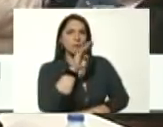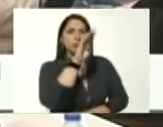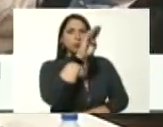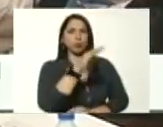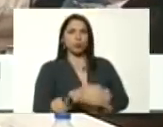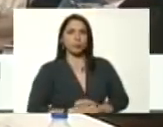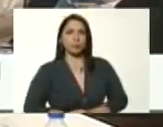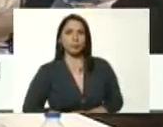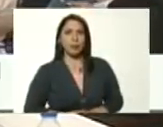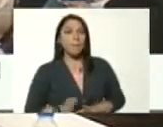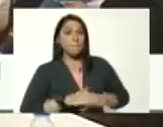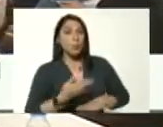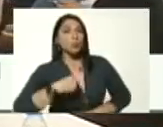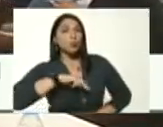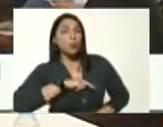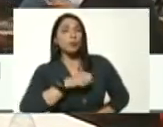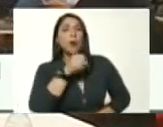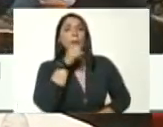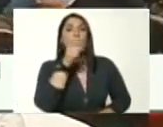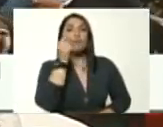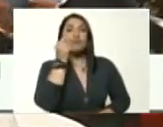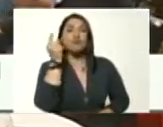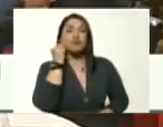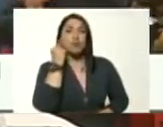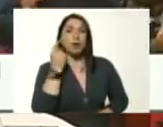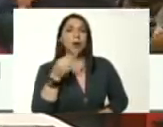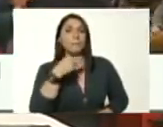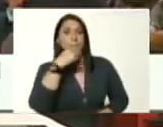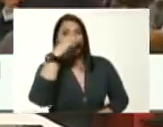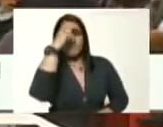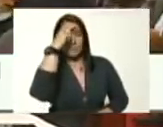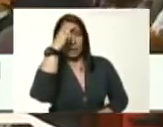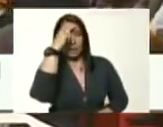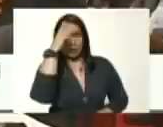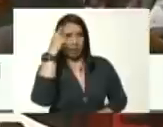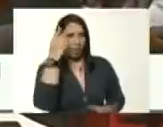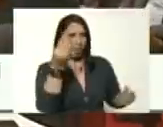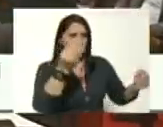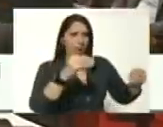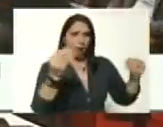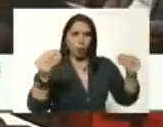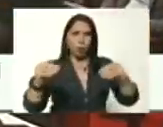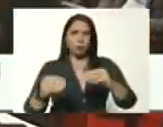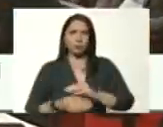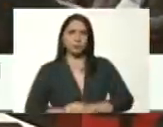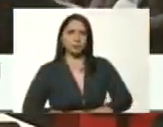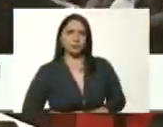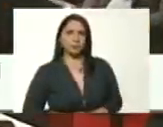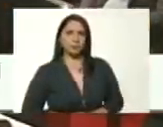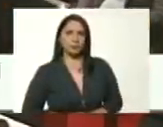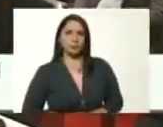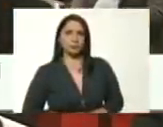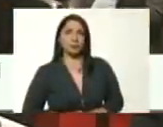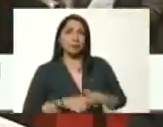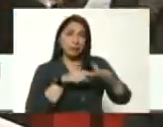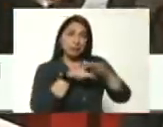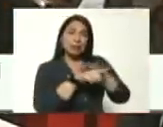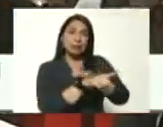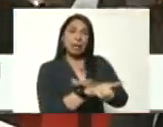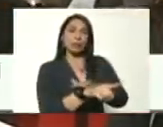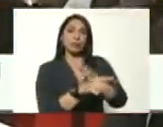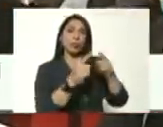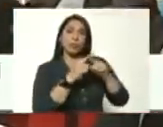porque nuestros abuelos y nuestros padres se pusieron de acuerdo dentro de las diferencias que